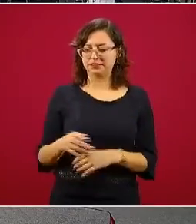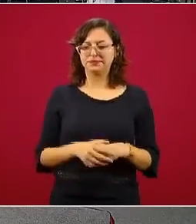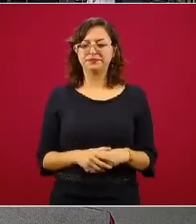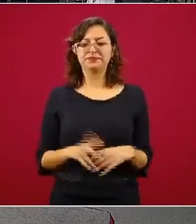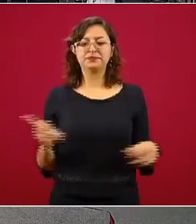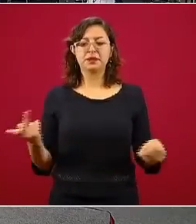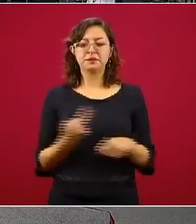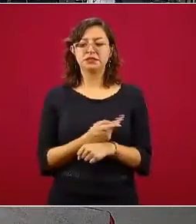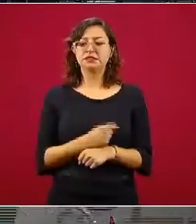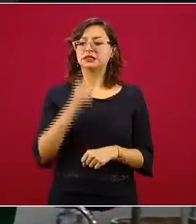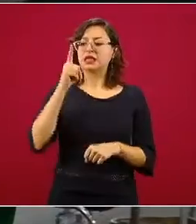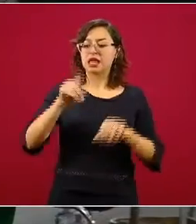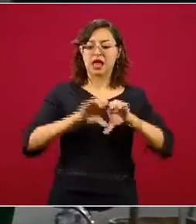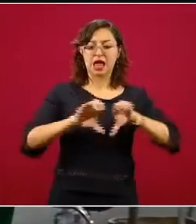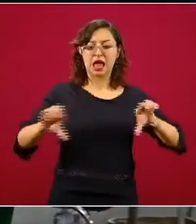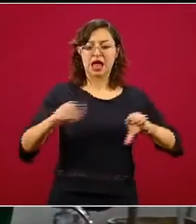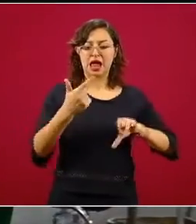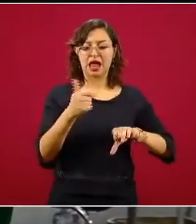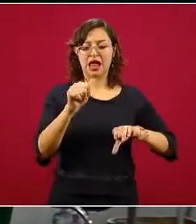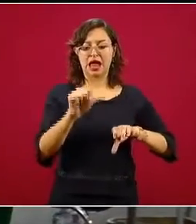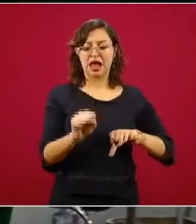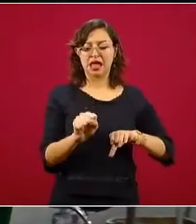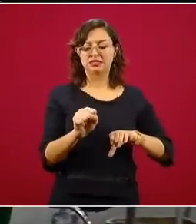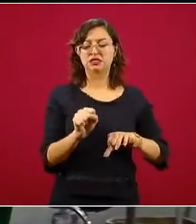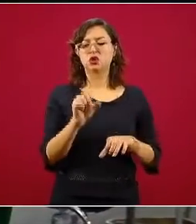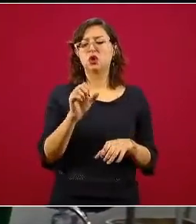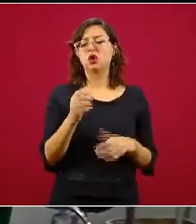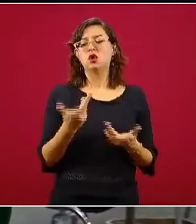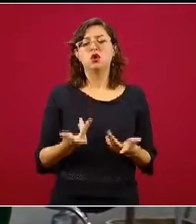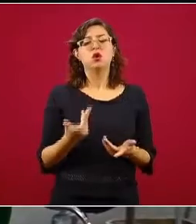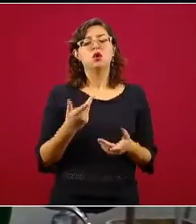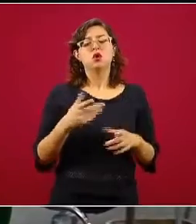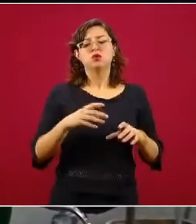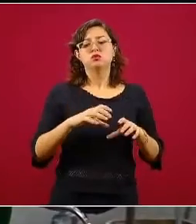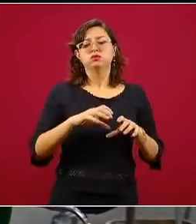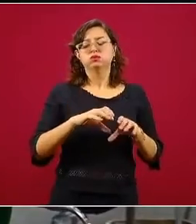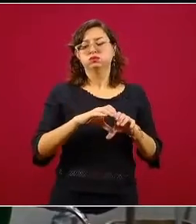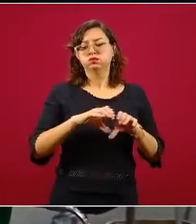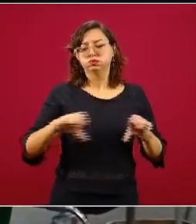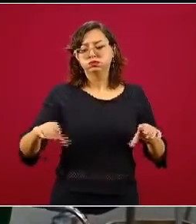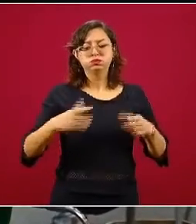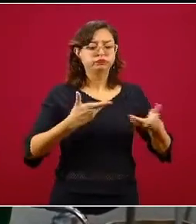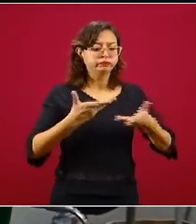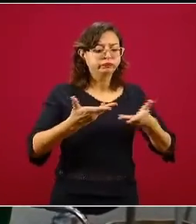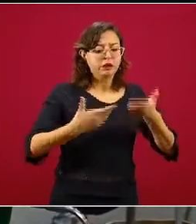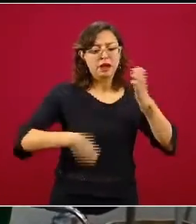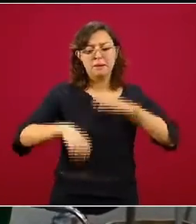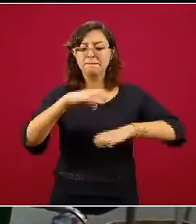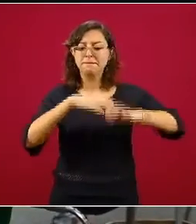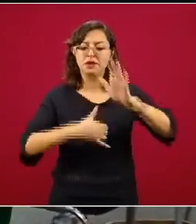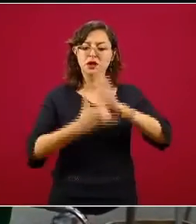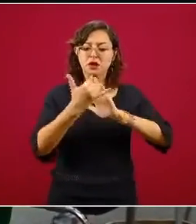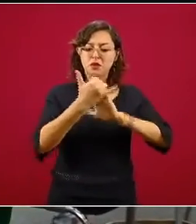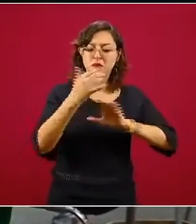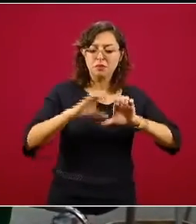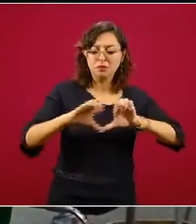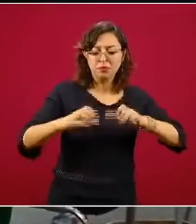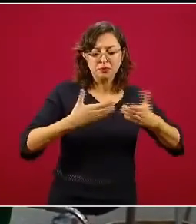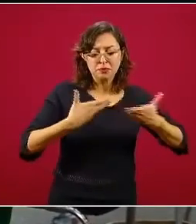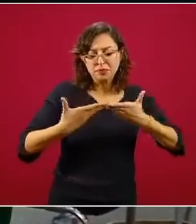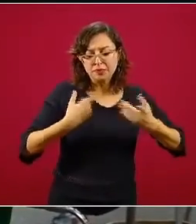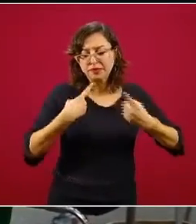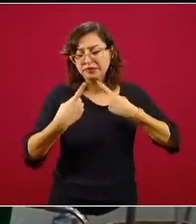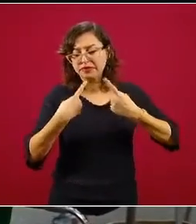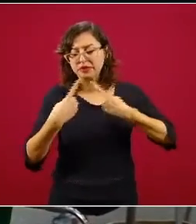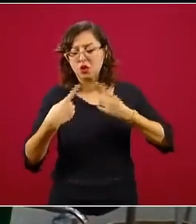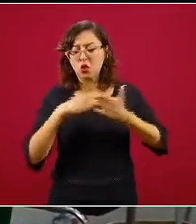con el gasoducto que estuvo interrumpido un tiempo, que se renegoció con las empresas constructoras de ese gasoducto los